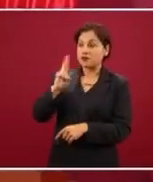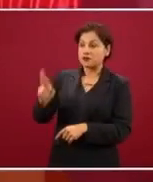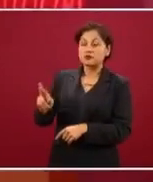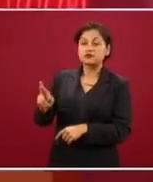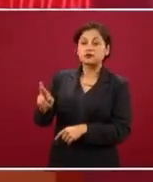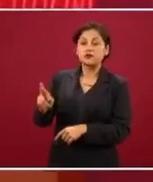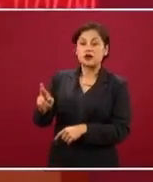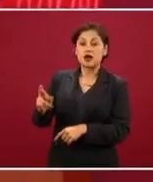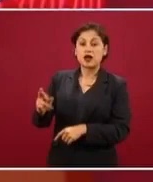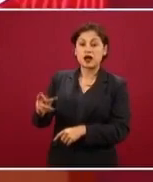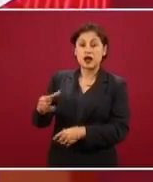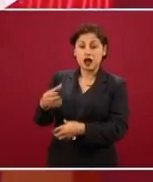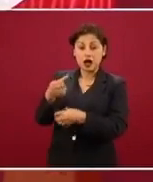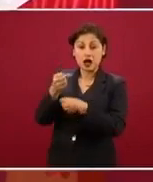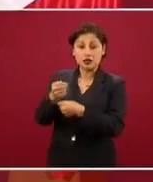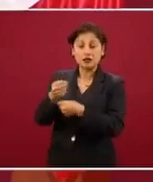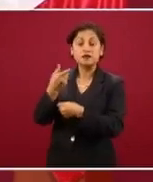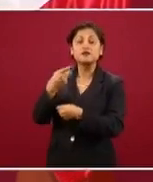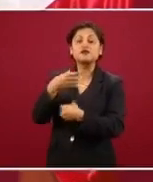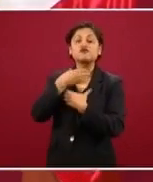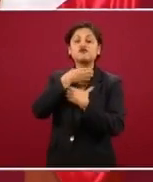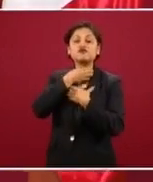de pescuezo.